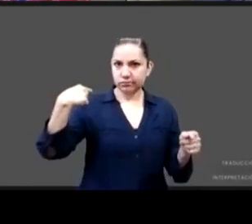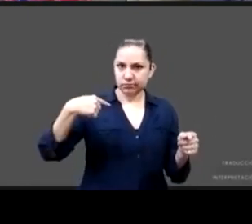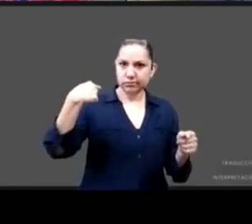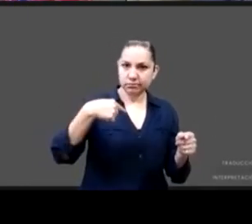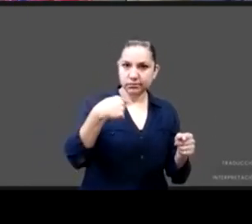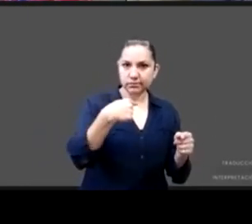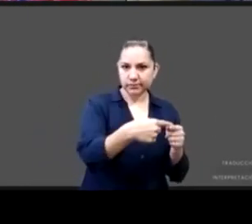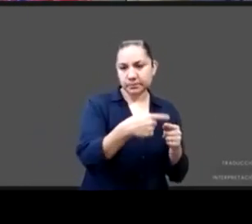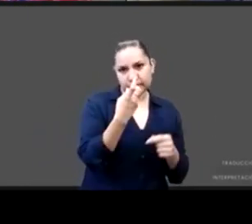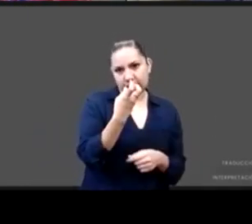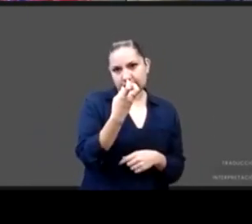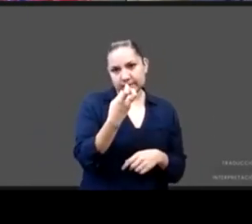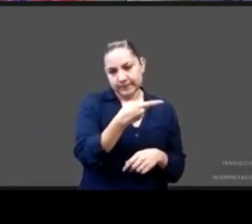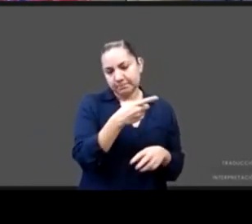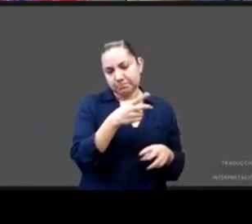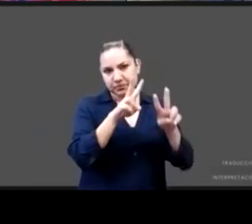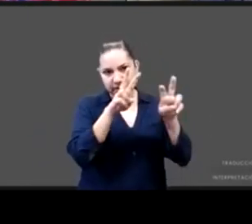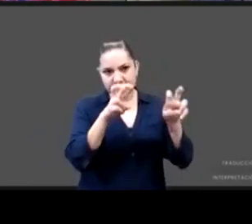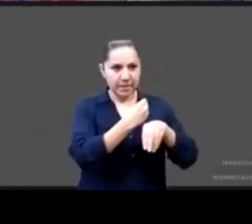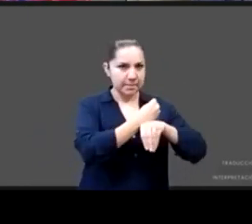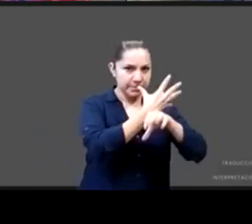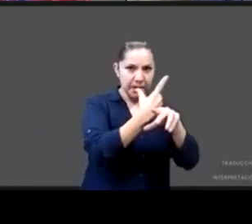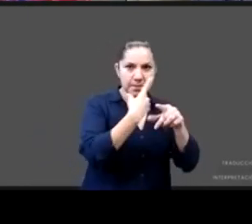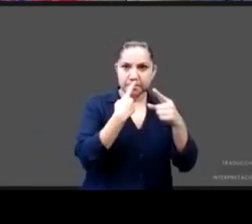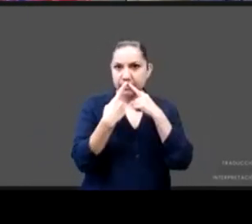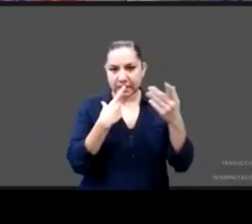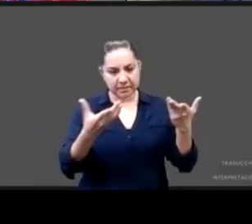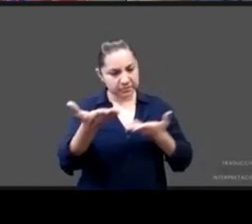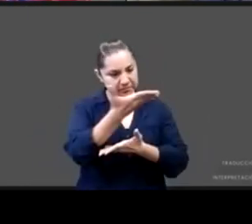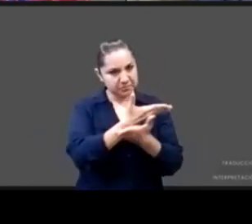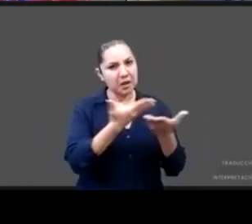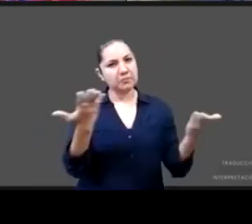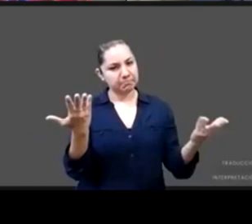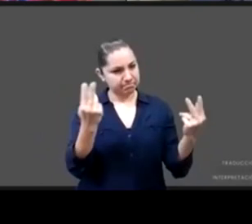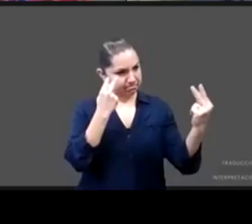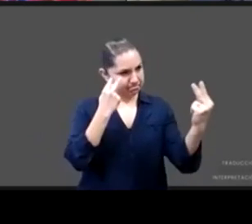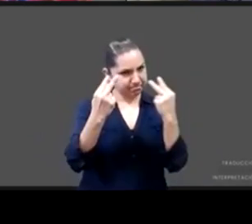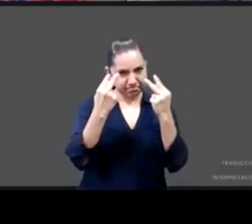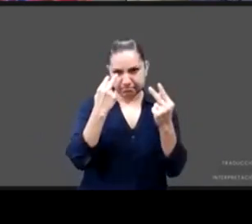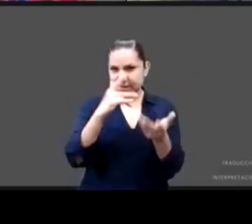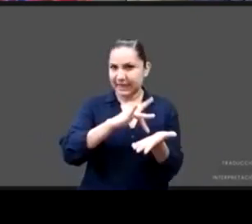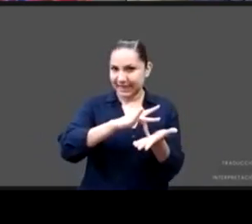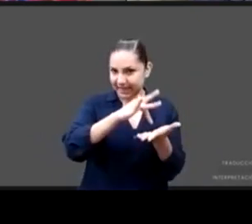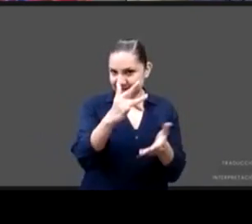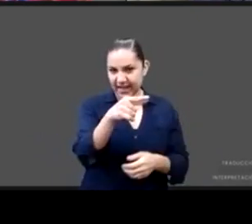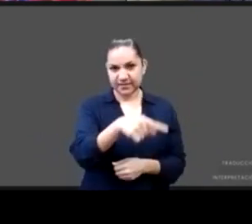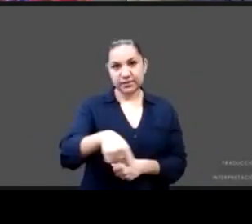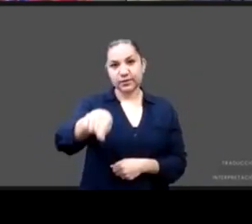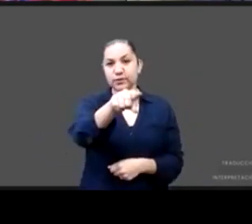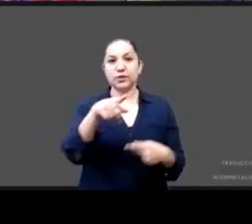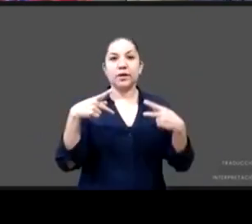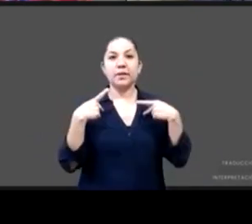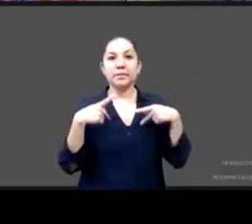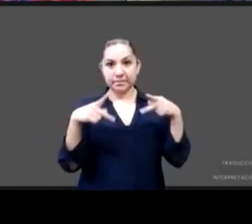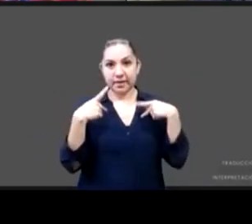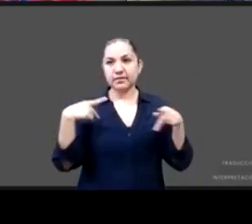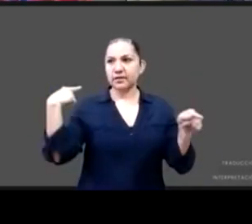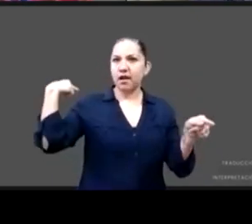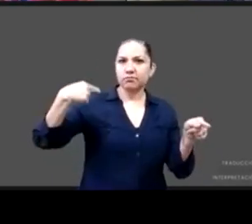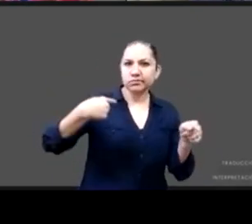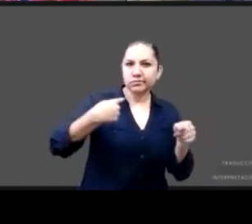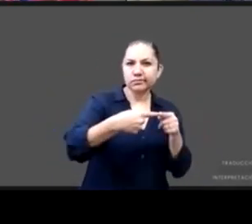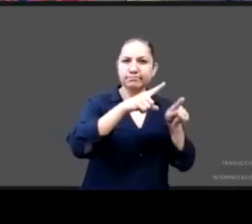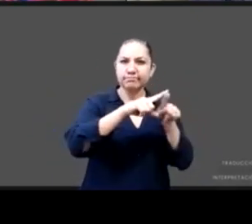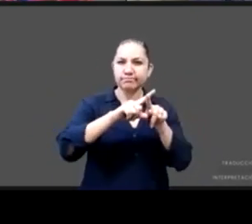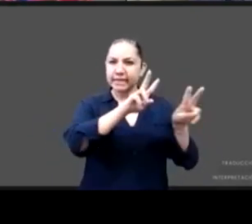agradecer también, por supuesto, la participación de todas y todos ustedes en estos distintos diálogos virtuales.